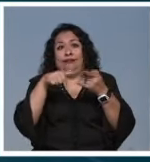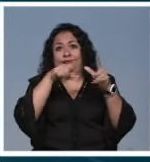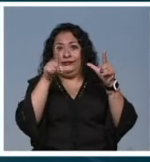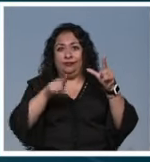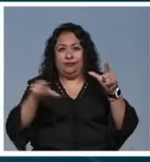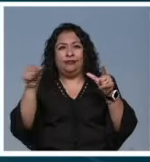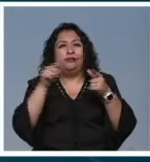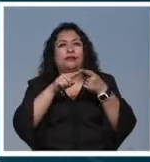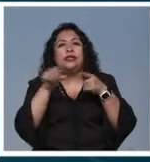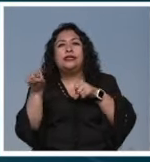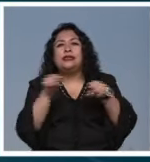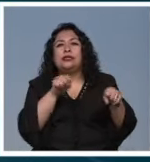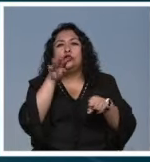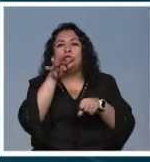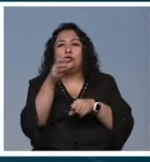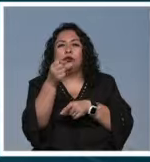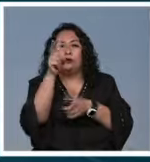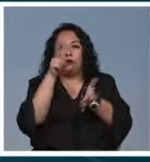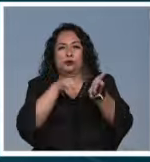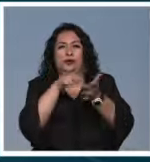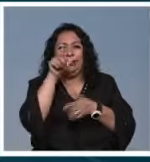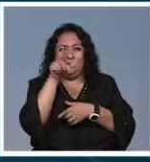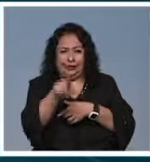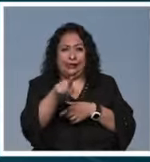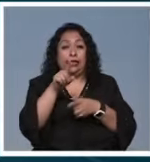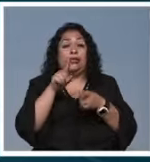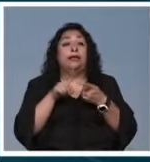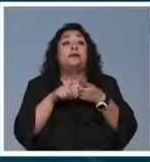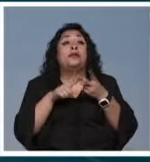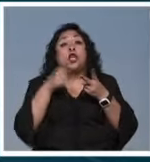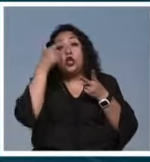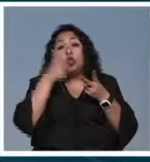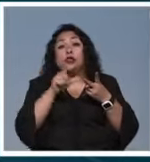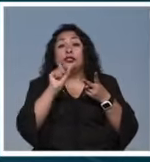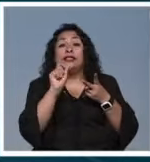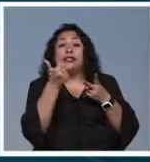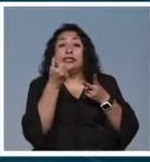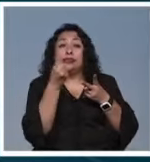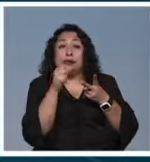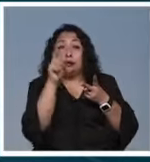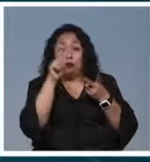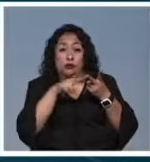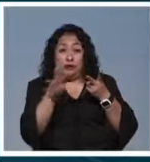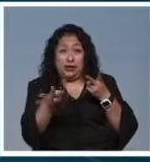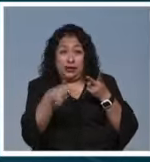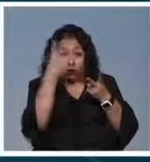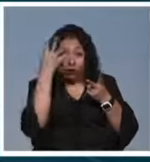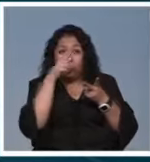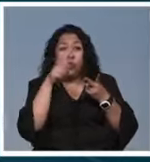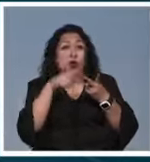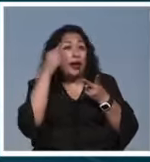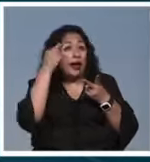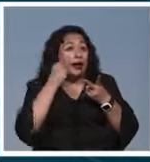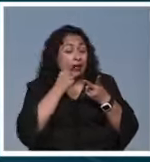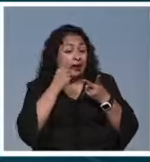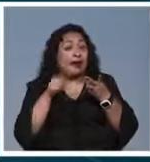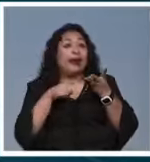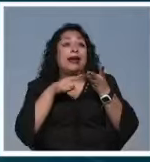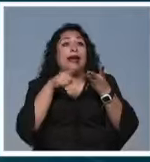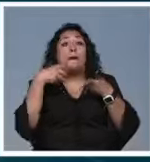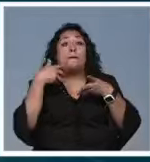país, como el sismo del 19 de septiembre del 2017, la noche del 26 de septiembre del 2014 en Iguala, Guerrero, y la